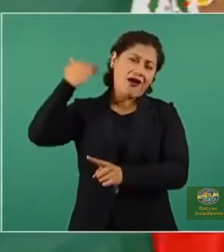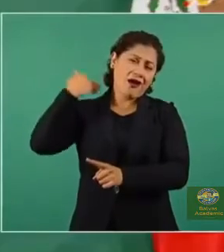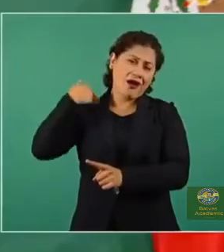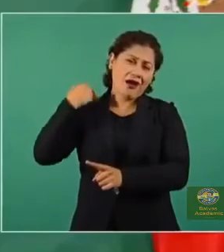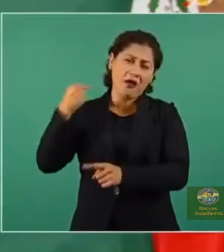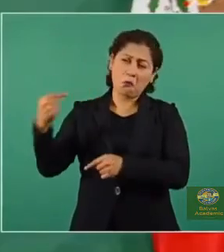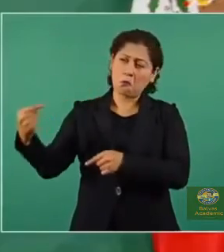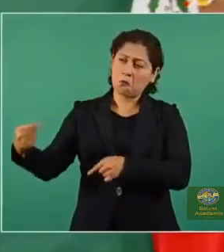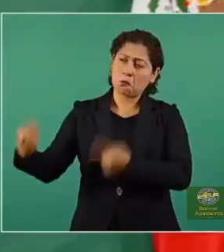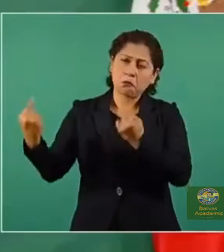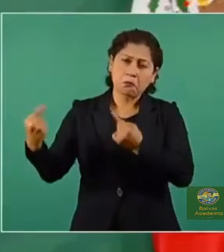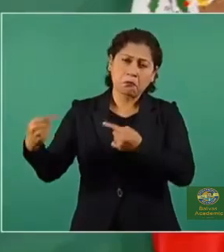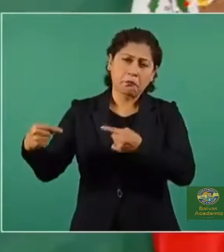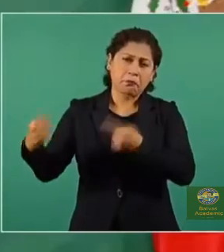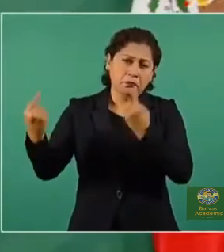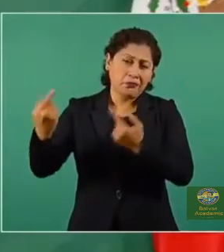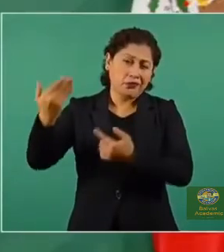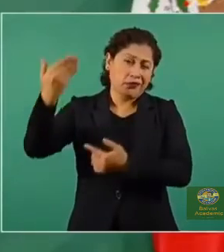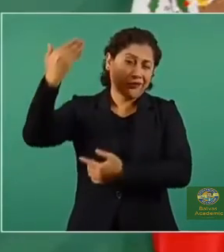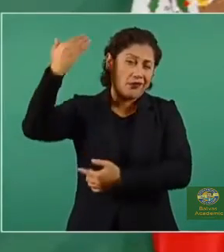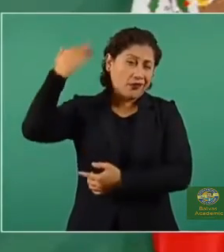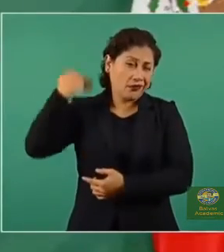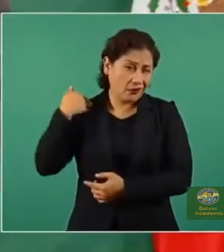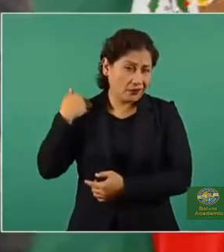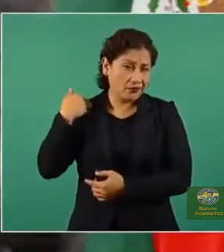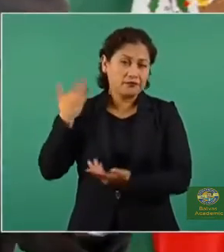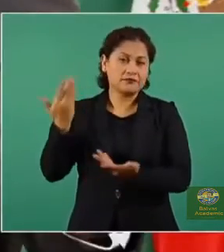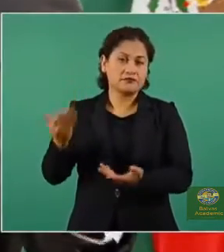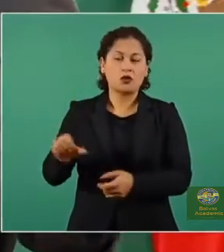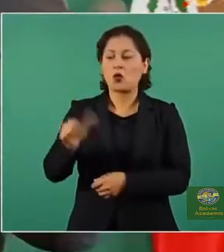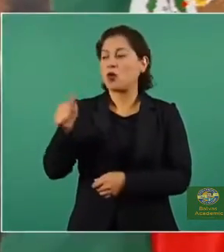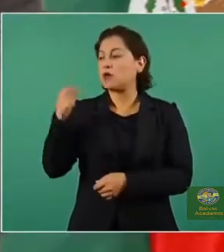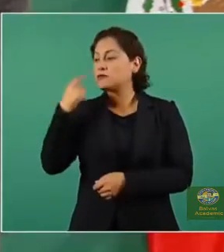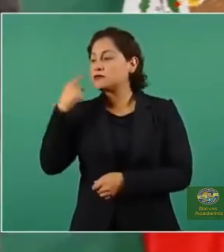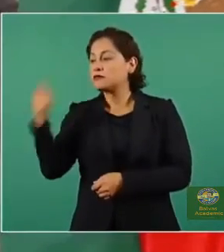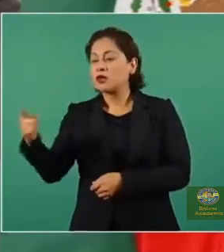que vienen de lejos. López Dóriga, ay,